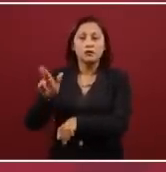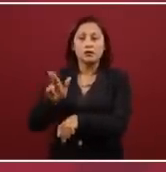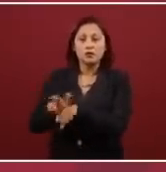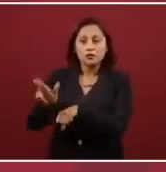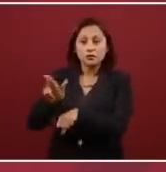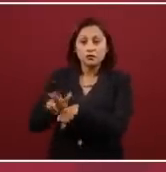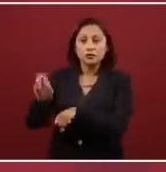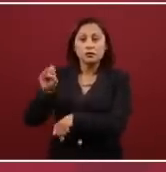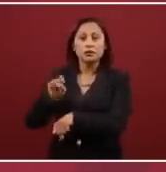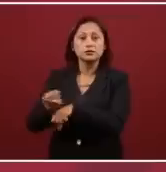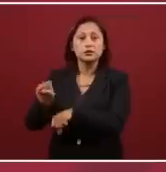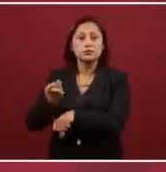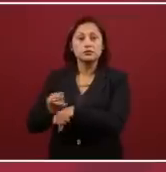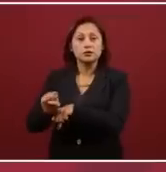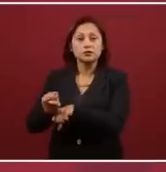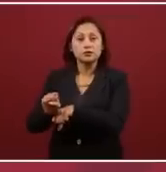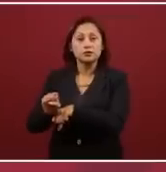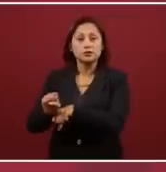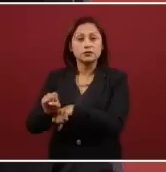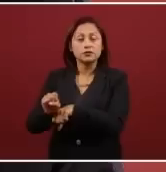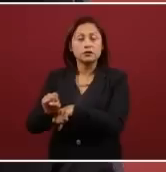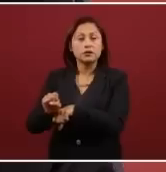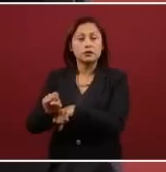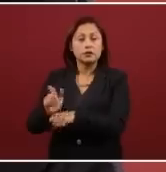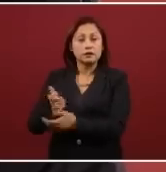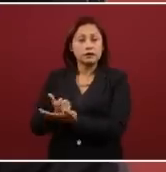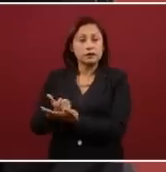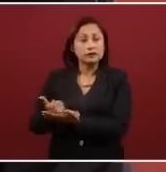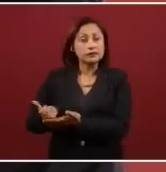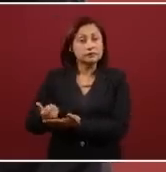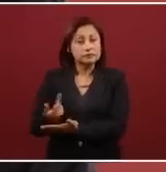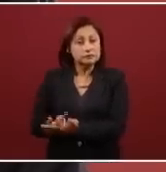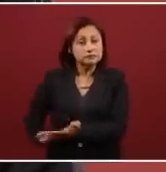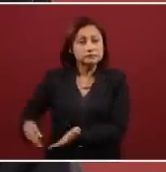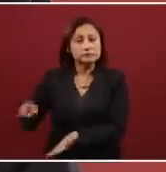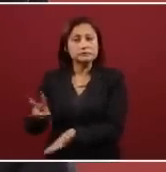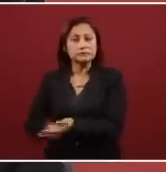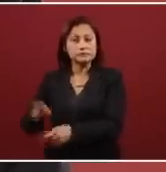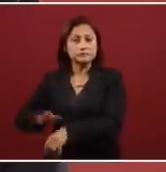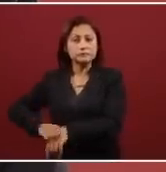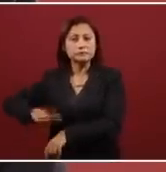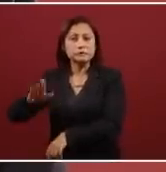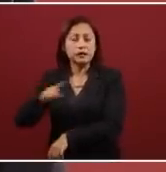Salvador es casi del doble del salario mínimo en México.